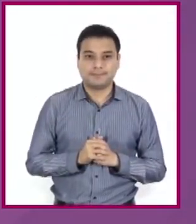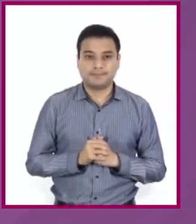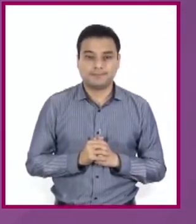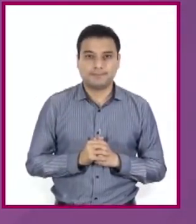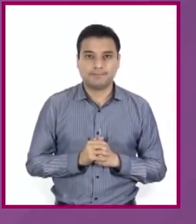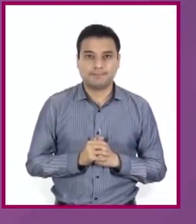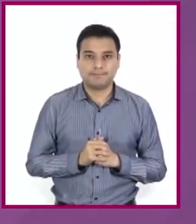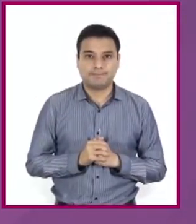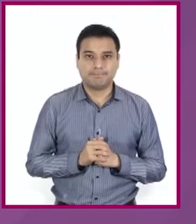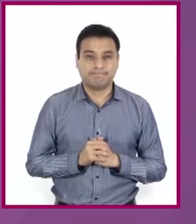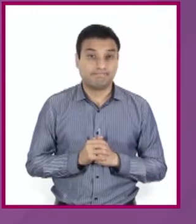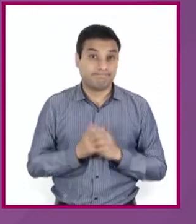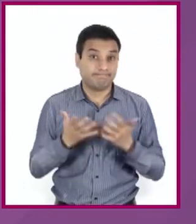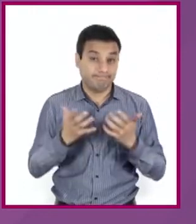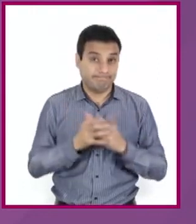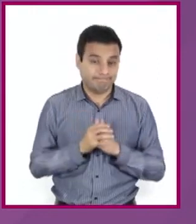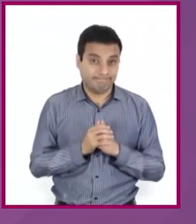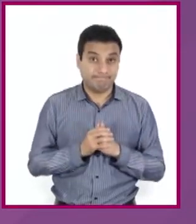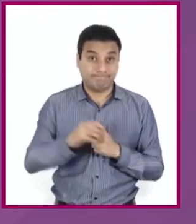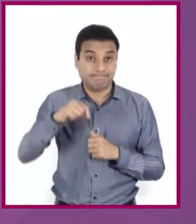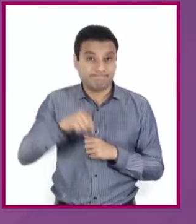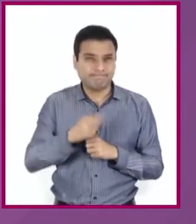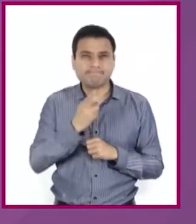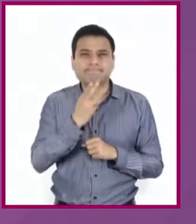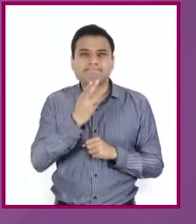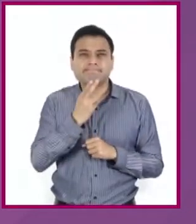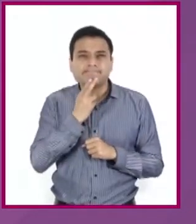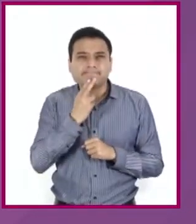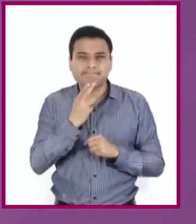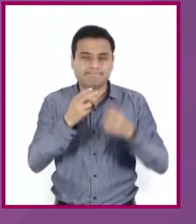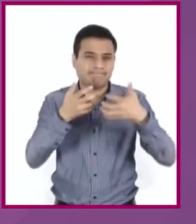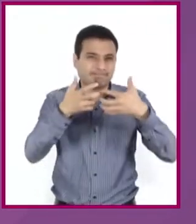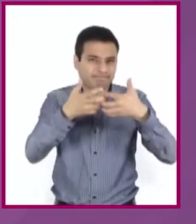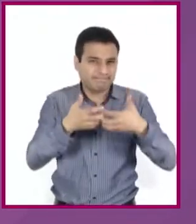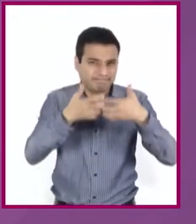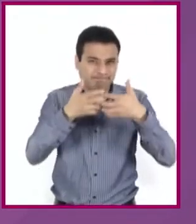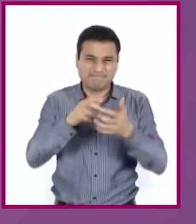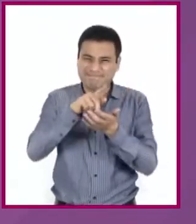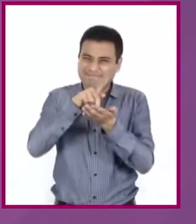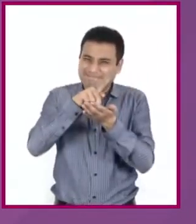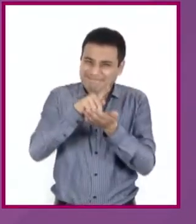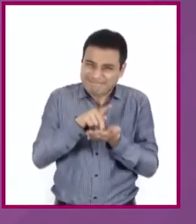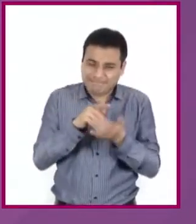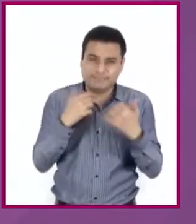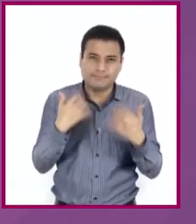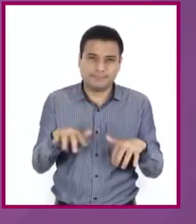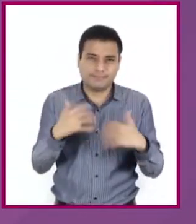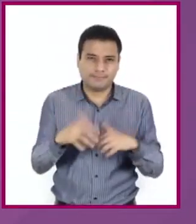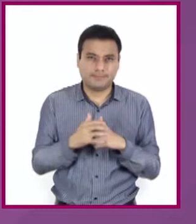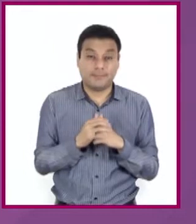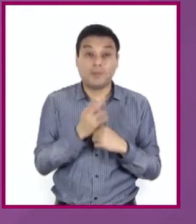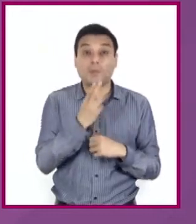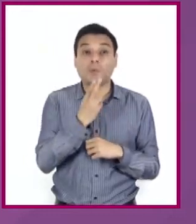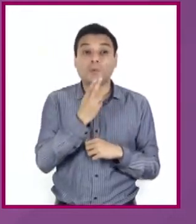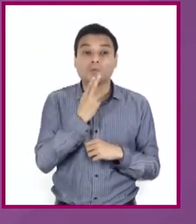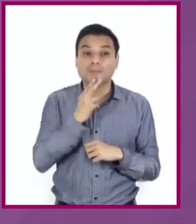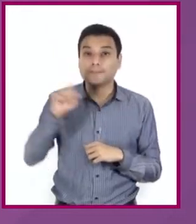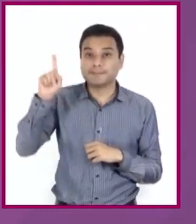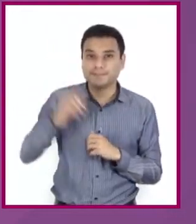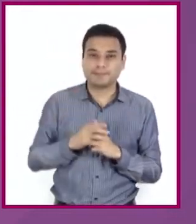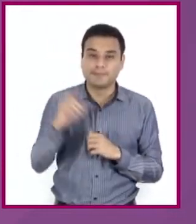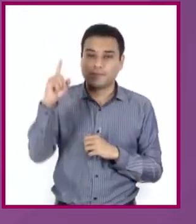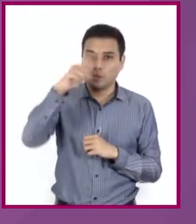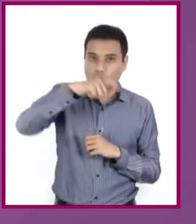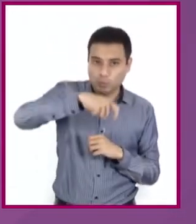Los equipos que se utilizan en la planta pesan muchas toneladas. Por eso se utilizan grúas en el mantenimiento de